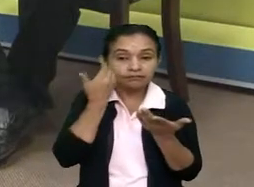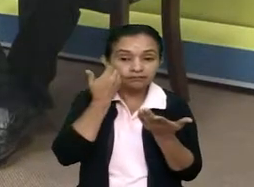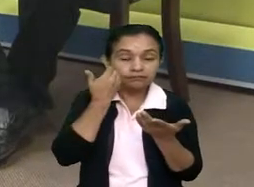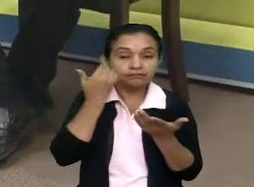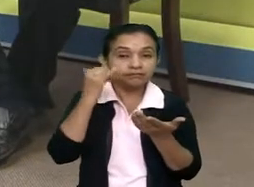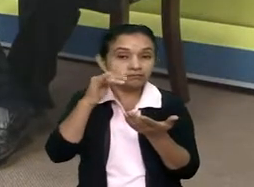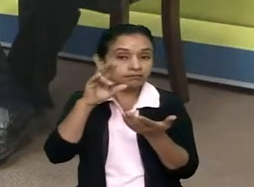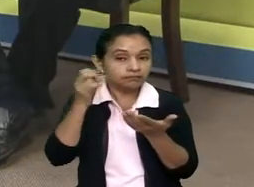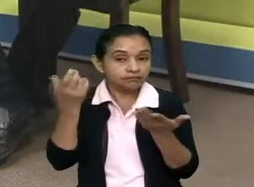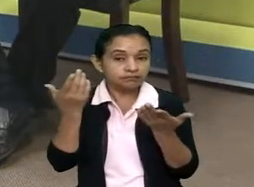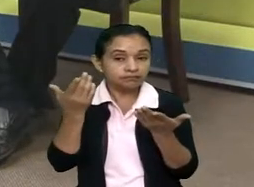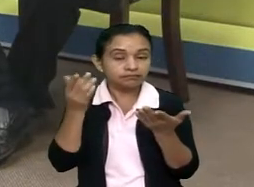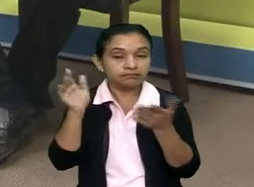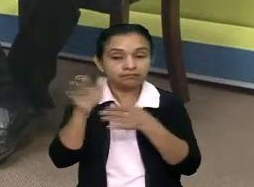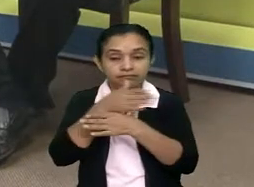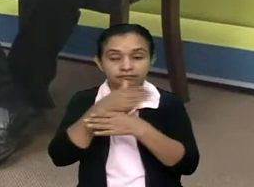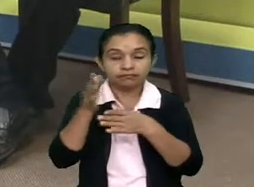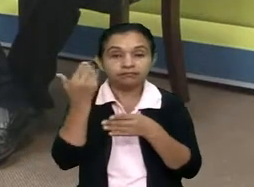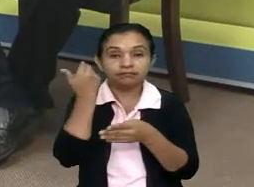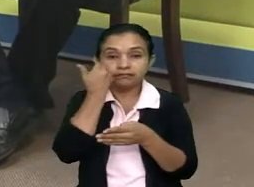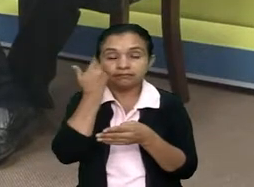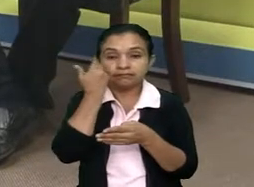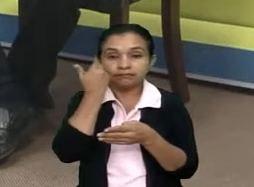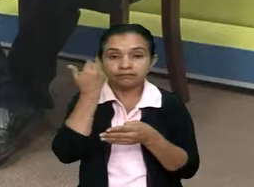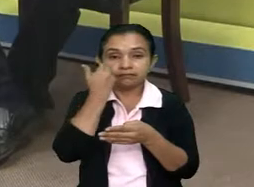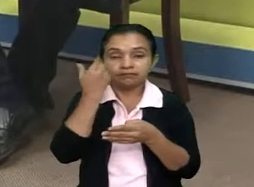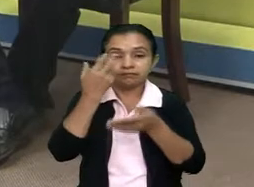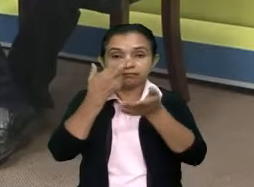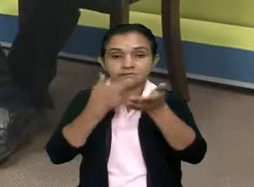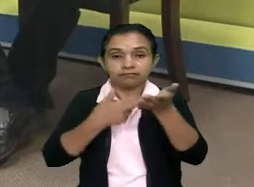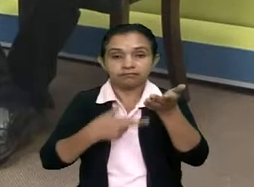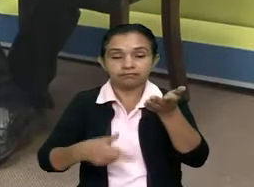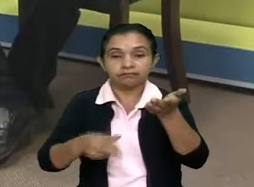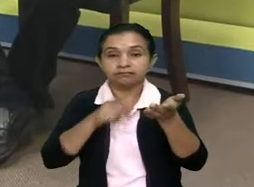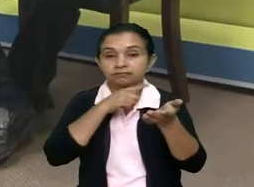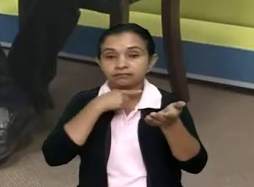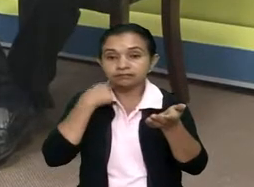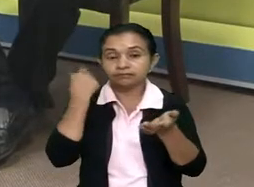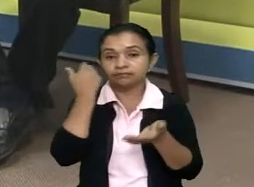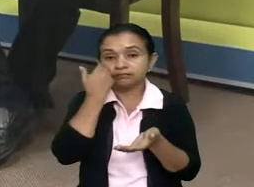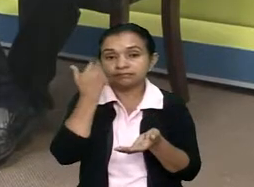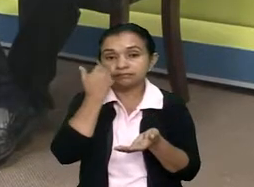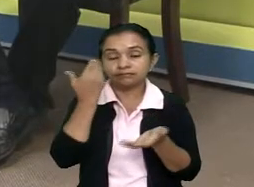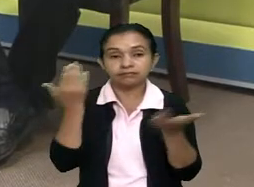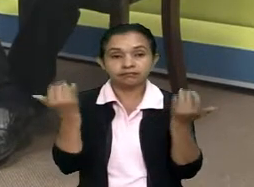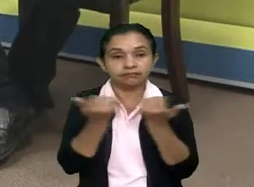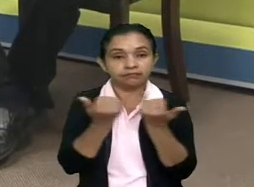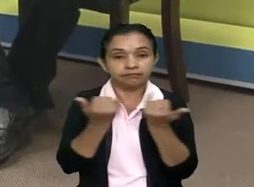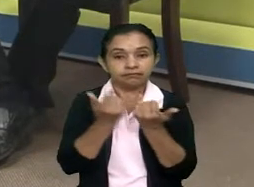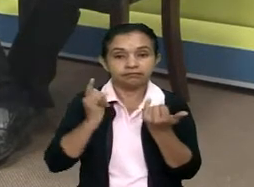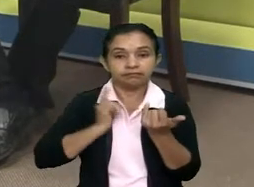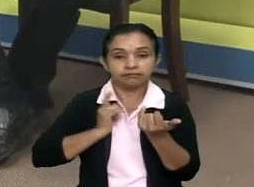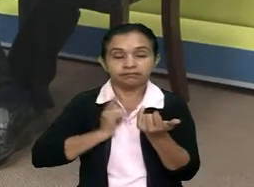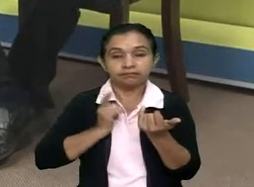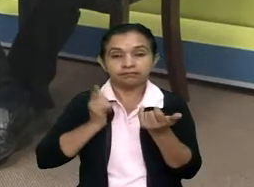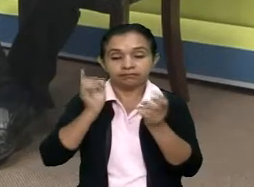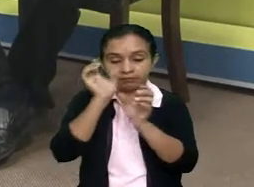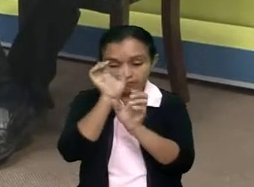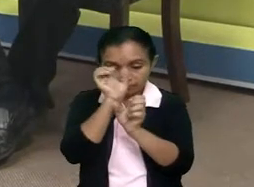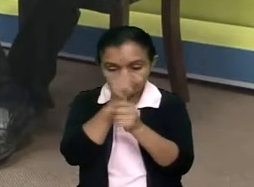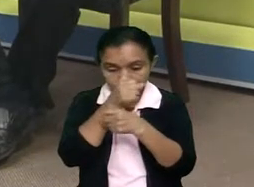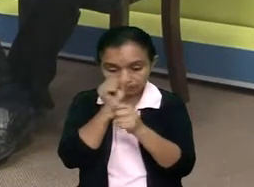mencionamos también para las diferentes enfermedades transmisibles por la sangre enfermedad infecciosa y también tenemos una parte laboratorio